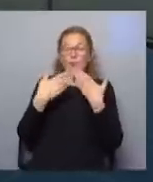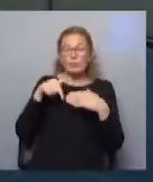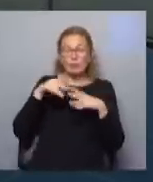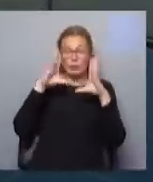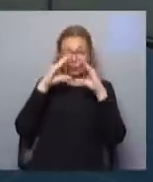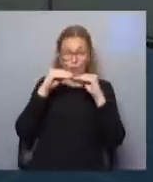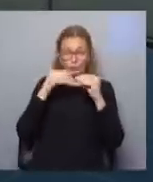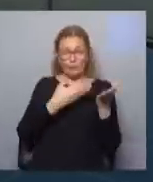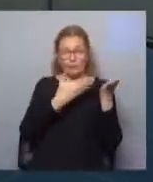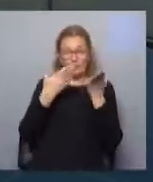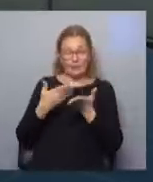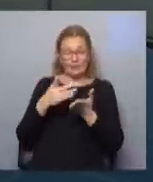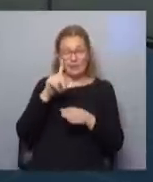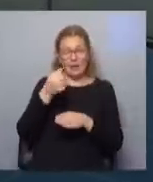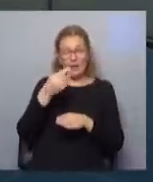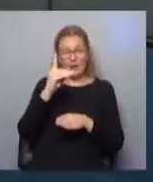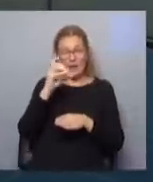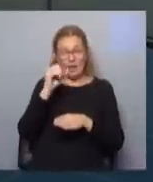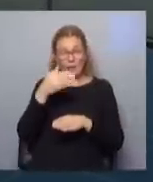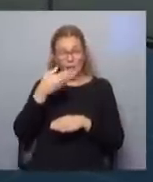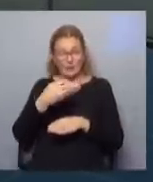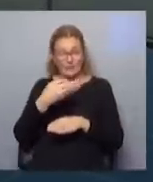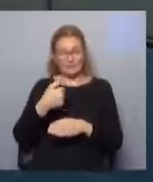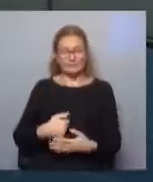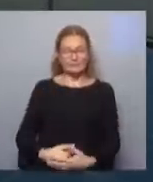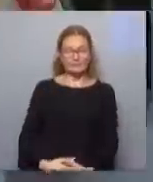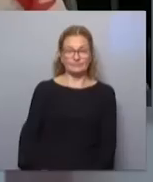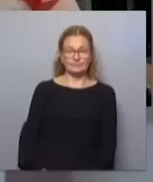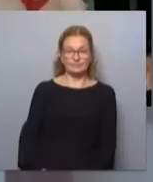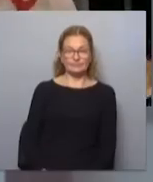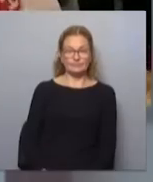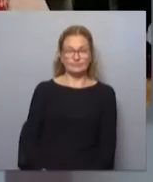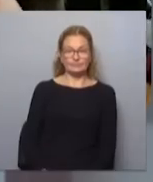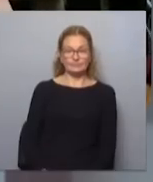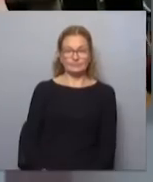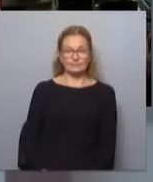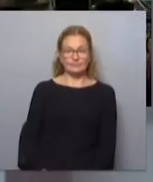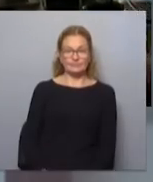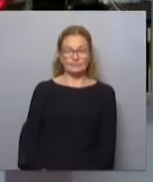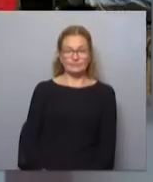esta noche bienvenidas bienvenidos así comienza el adobe y